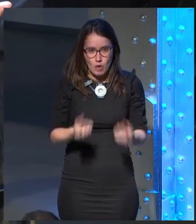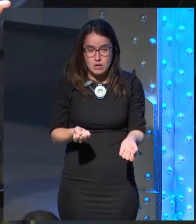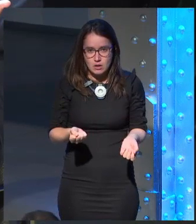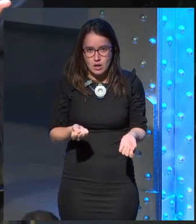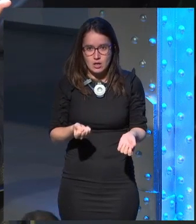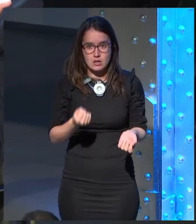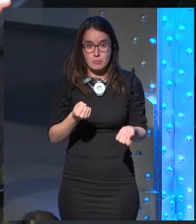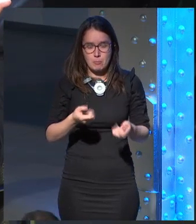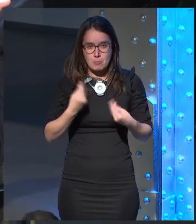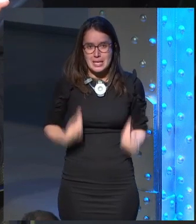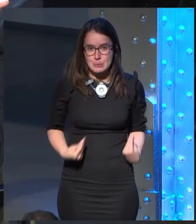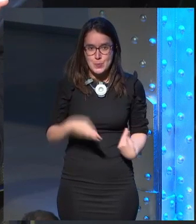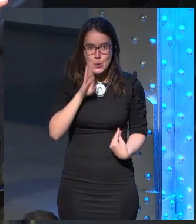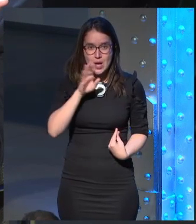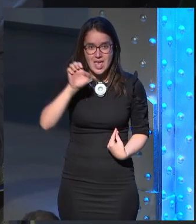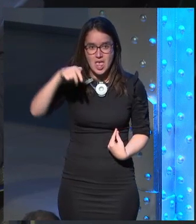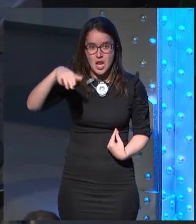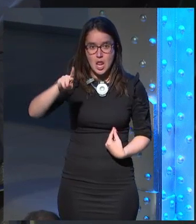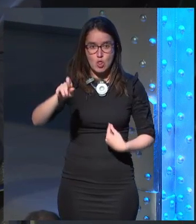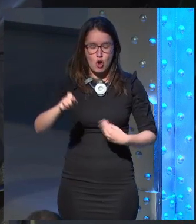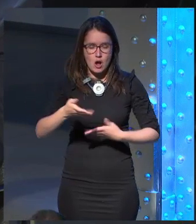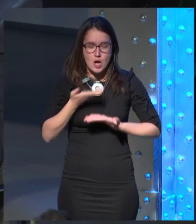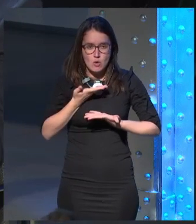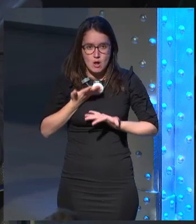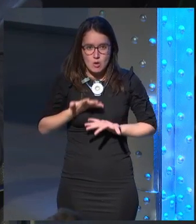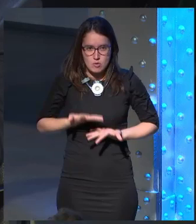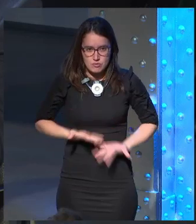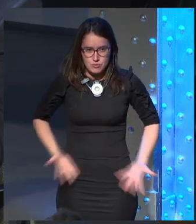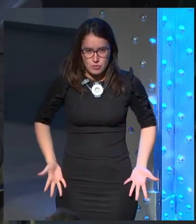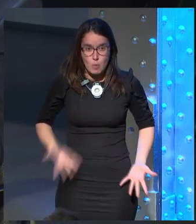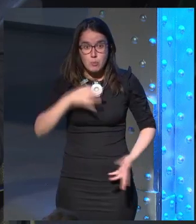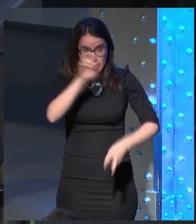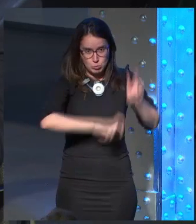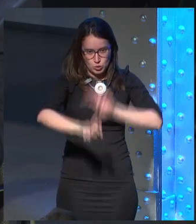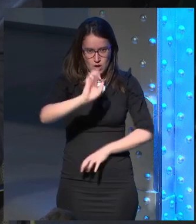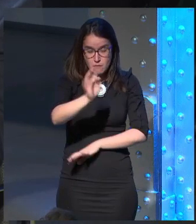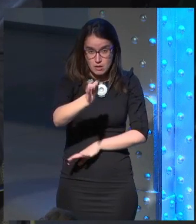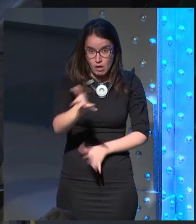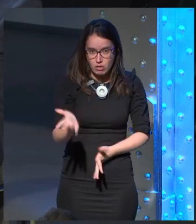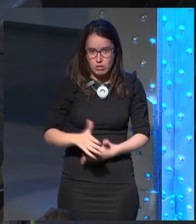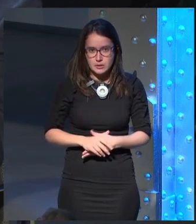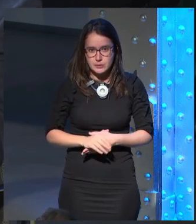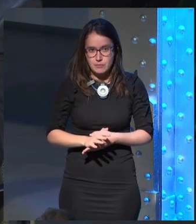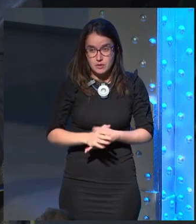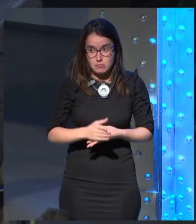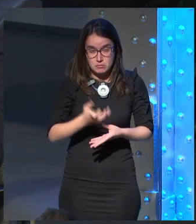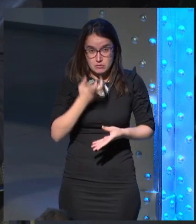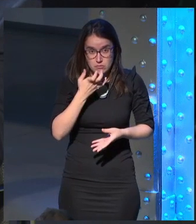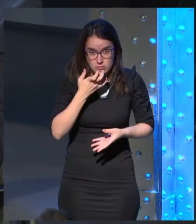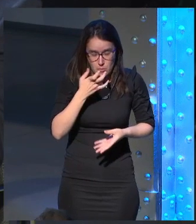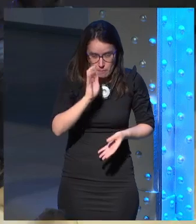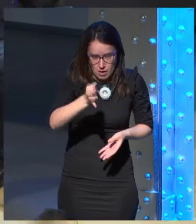y el eneldo lo deshace. Lo puedes buscar, ¿eh? Si no me crees, lo